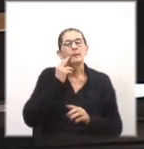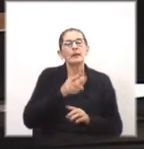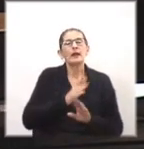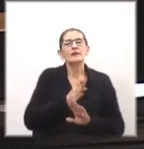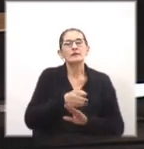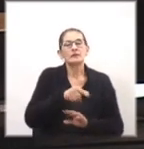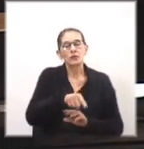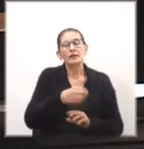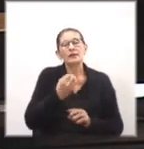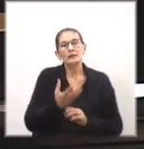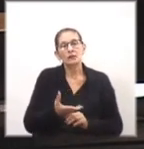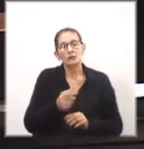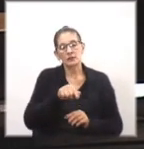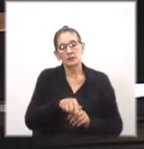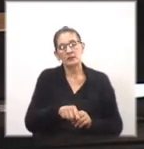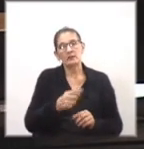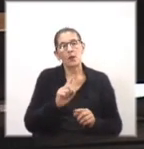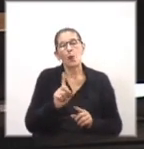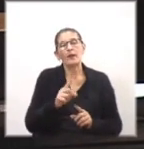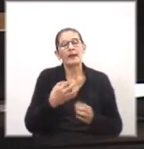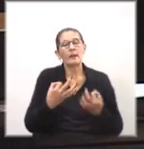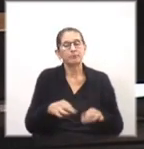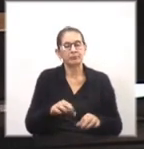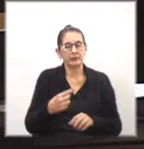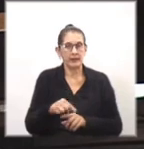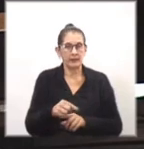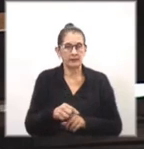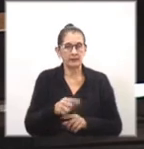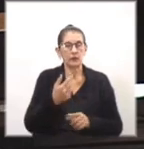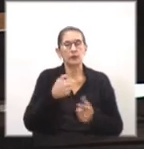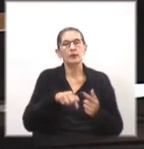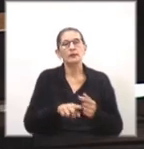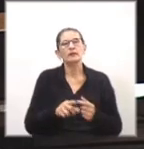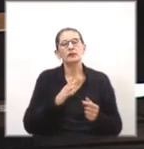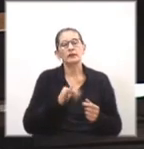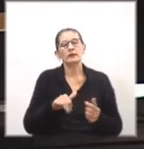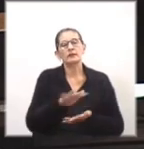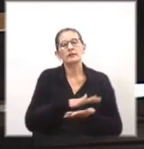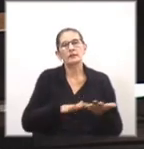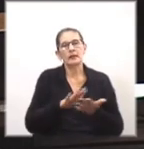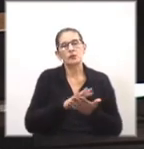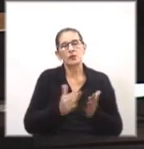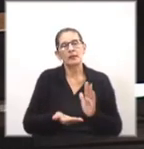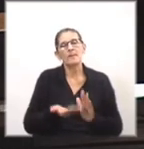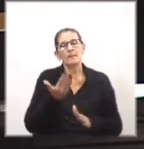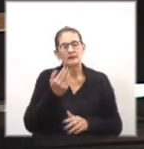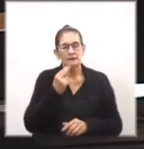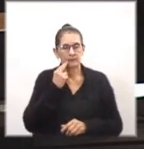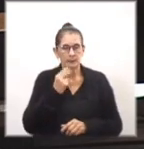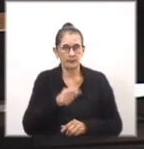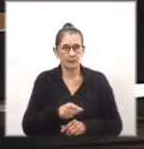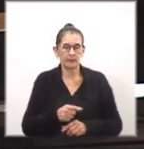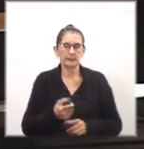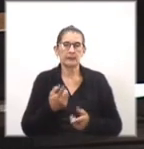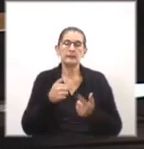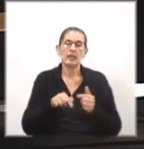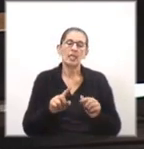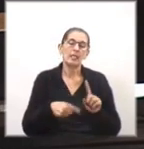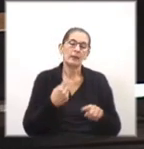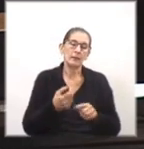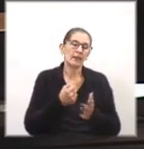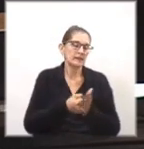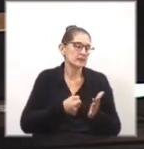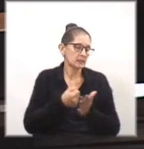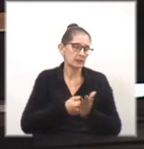cual repercutiría de forma negativa en las que se encuentran en situaciones más vulnerables. Después de insistir una y otra